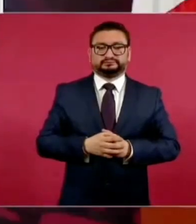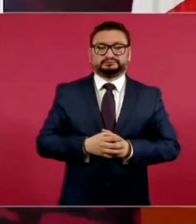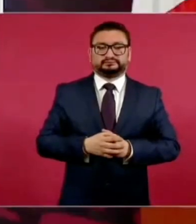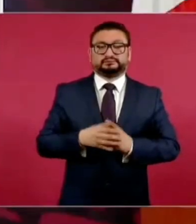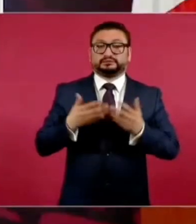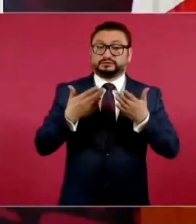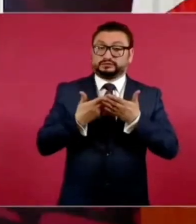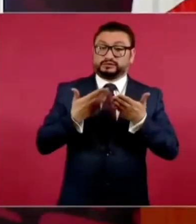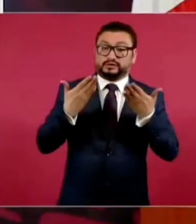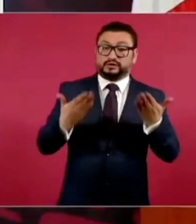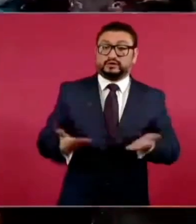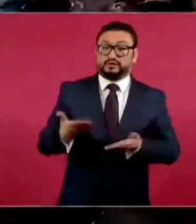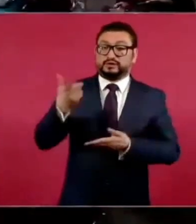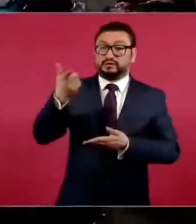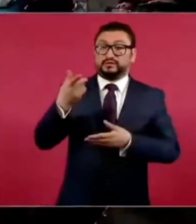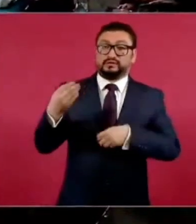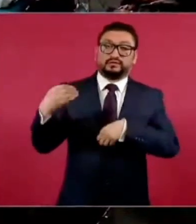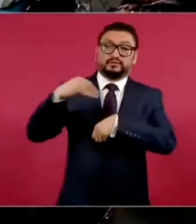Entonces ahora ponen esto,